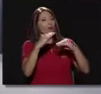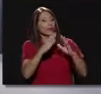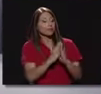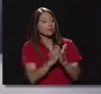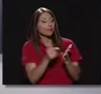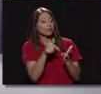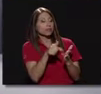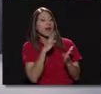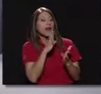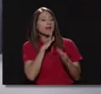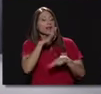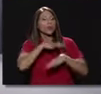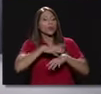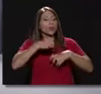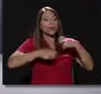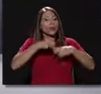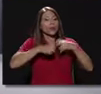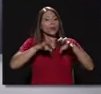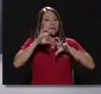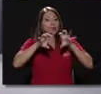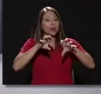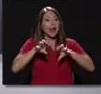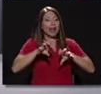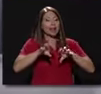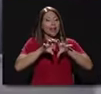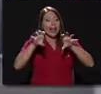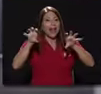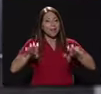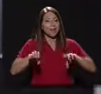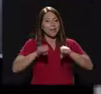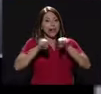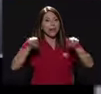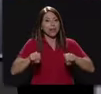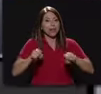un problema estructural del aparato productivo por el cual